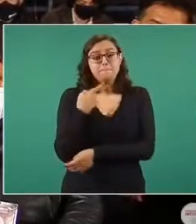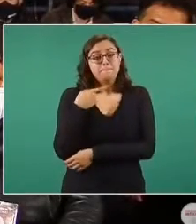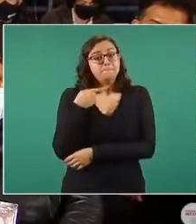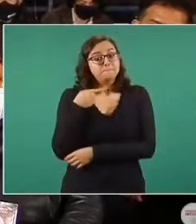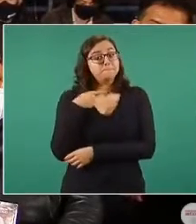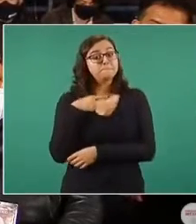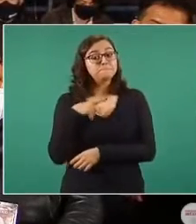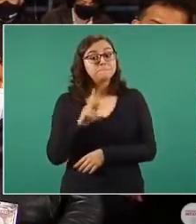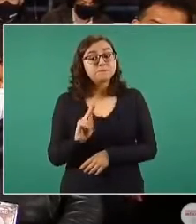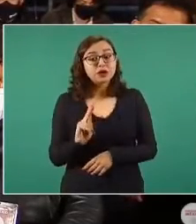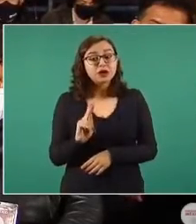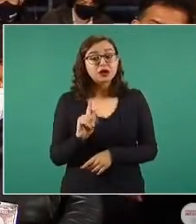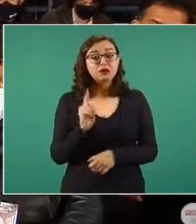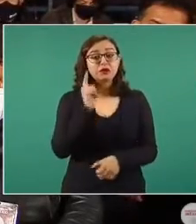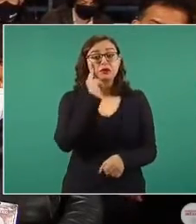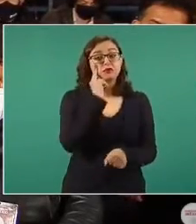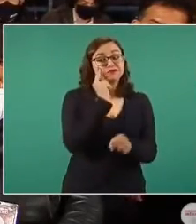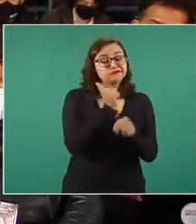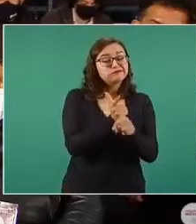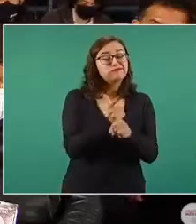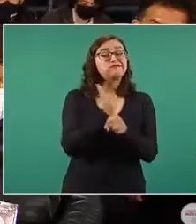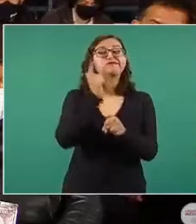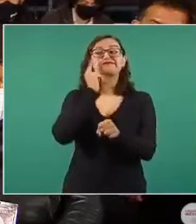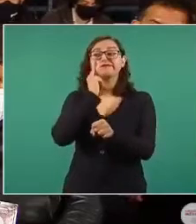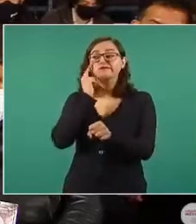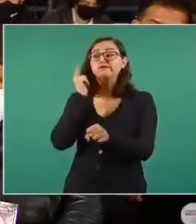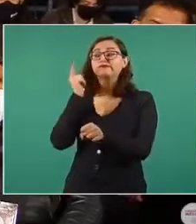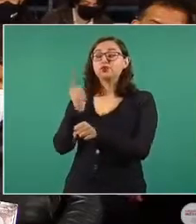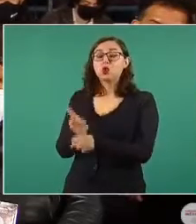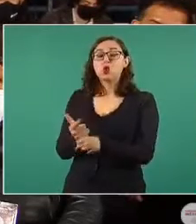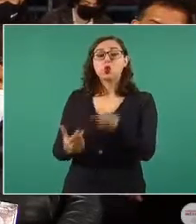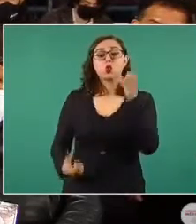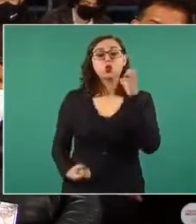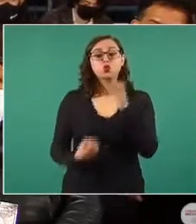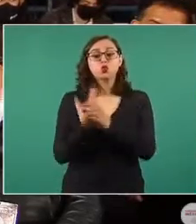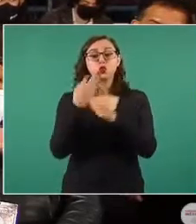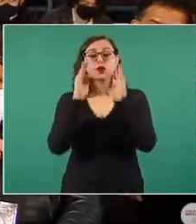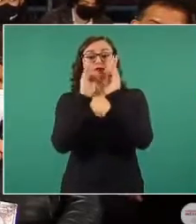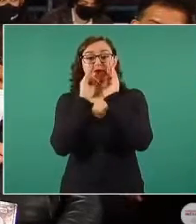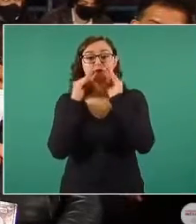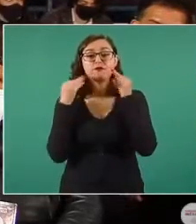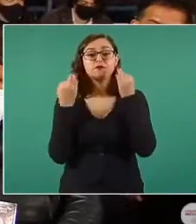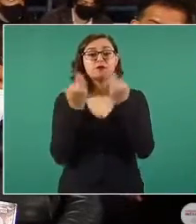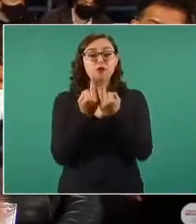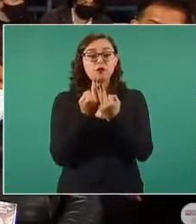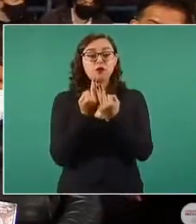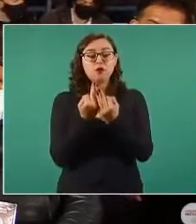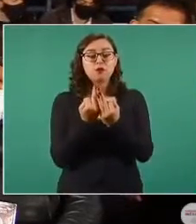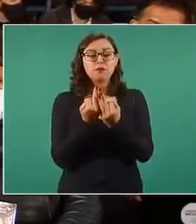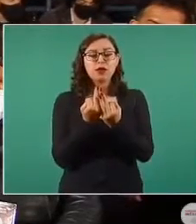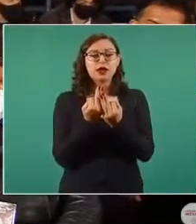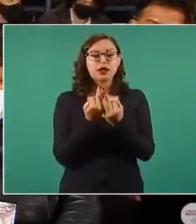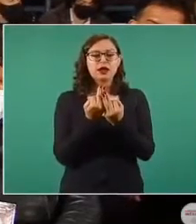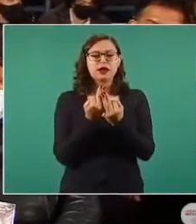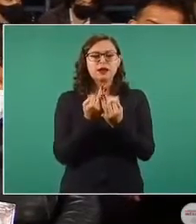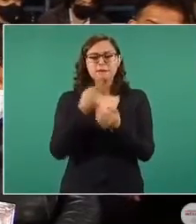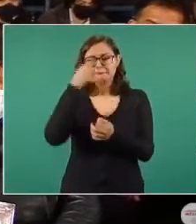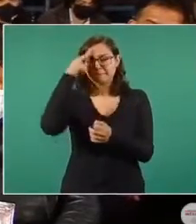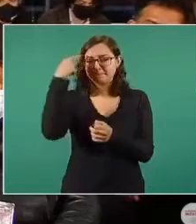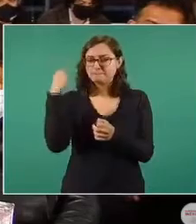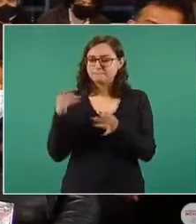lo que llaman un nuevo modelo de operación de estándares de calidad para